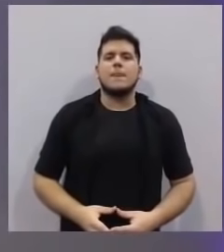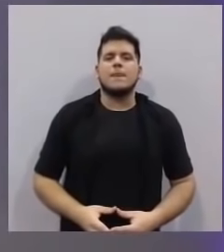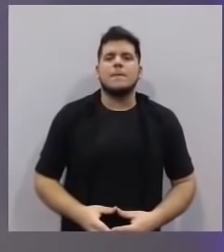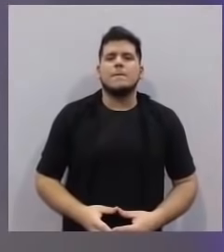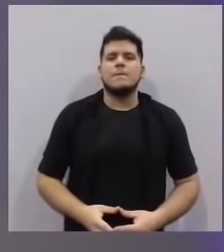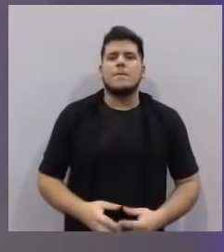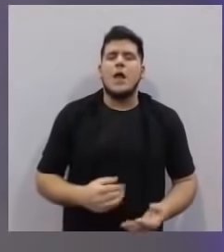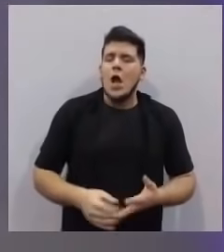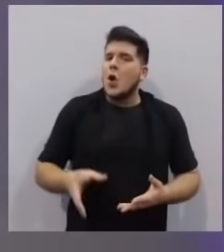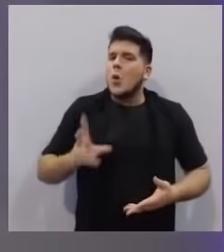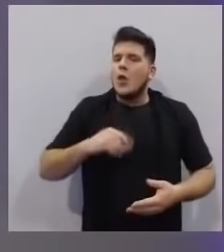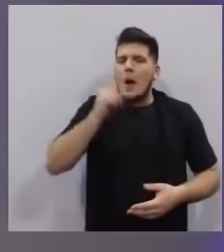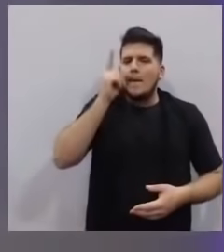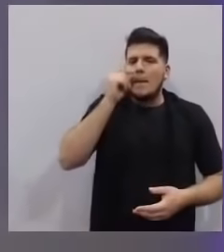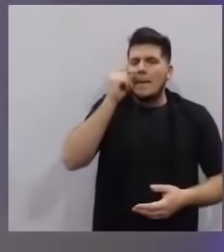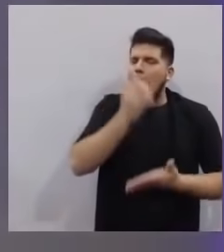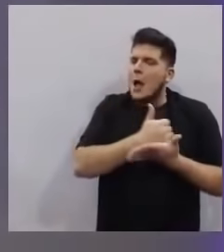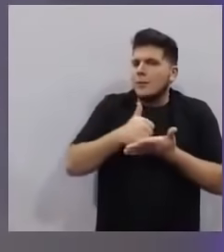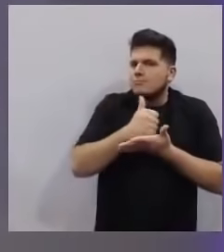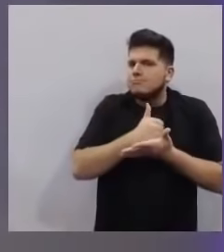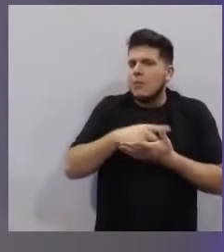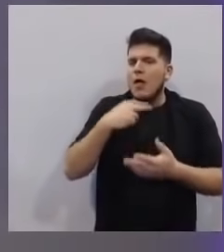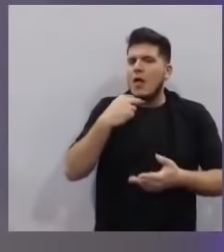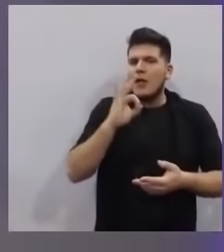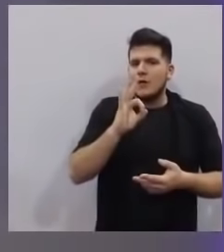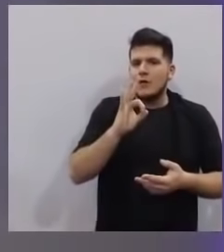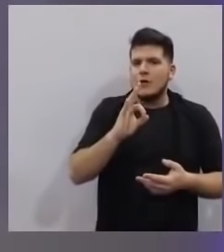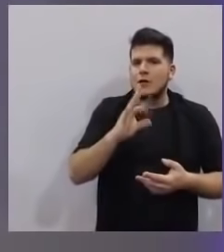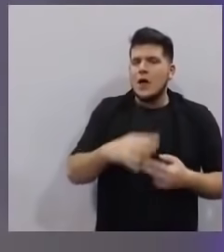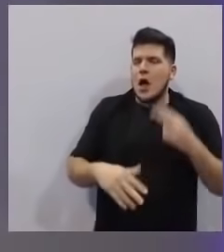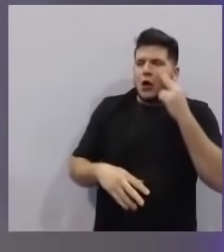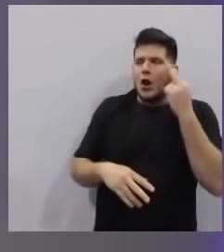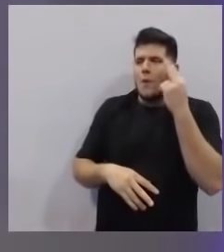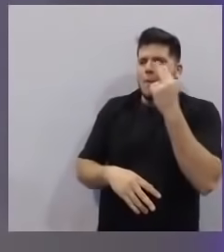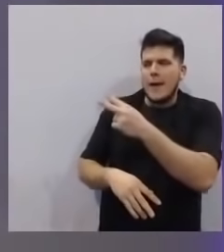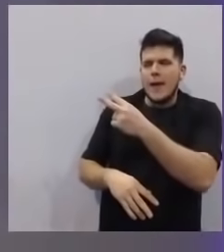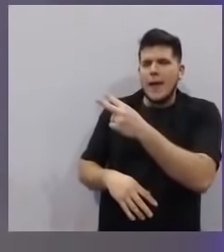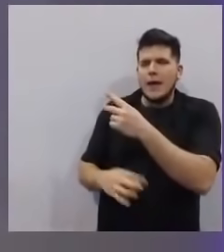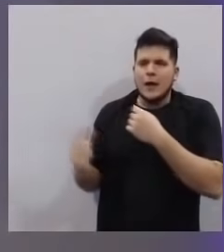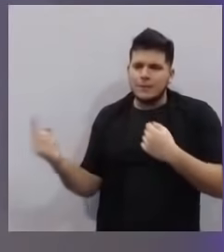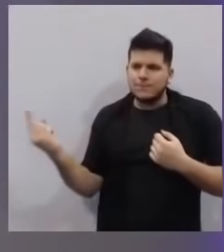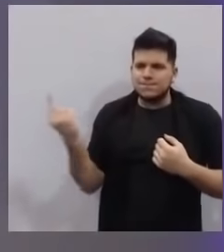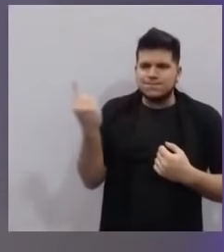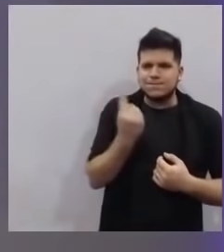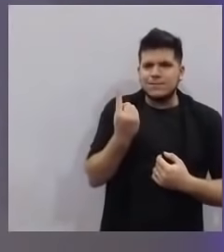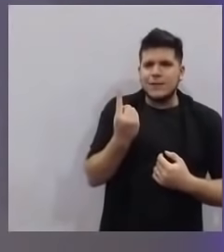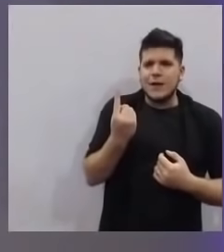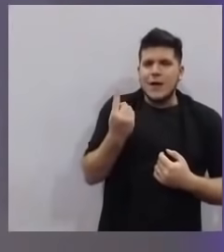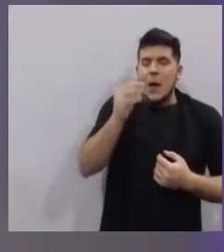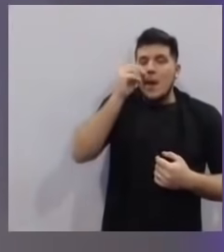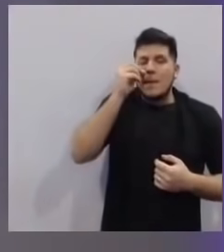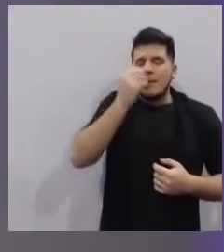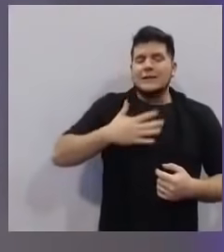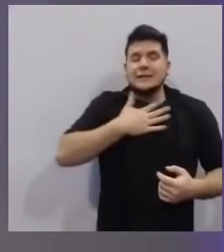señales de amor y de pacto por eso diga otra vez soy hijo de dios